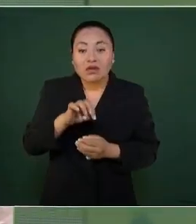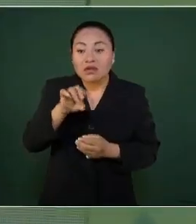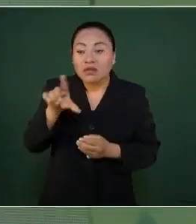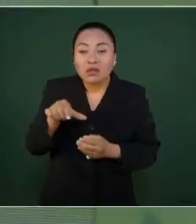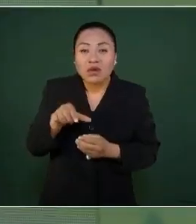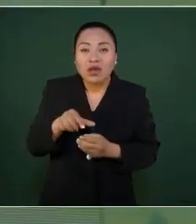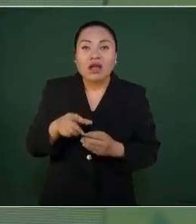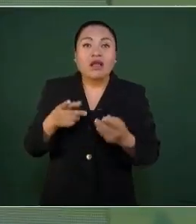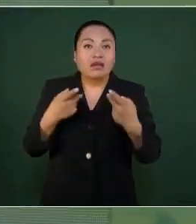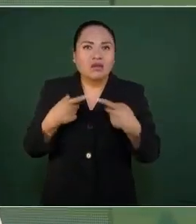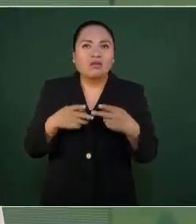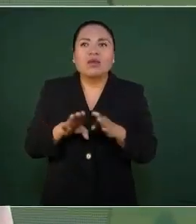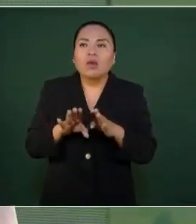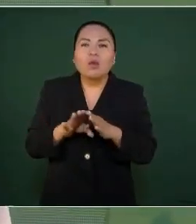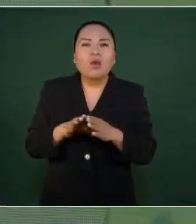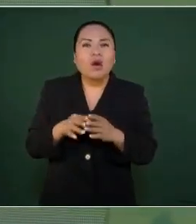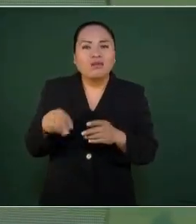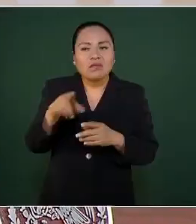preparando gente